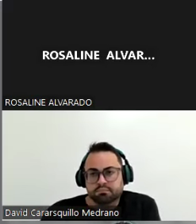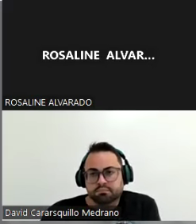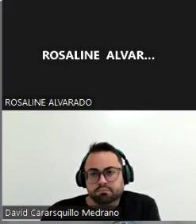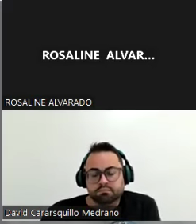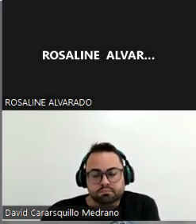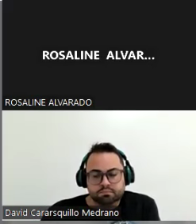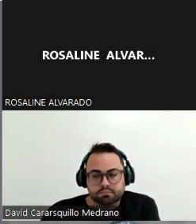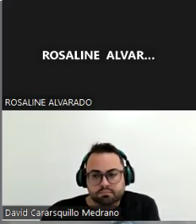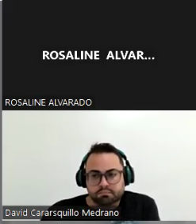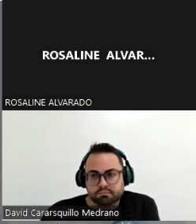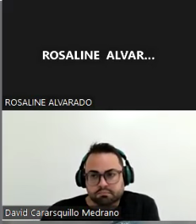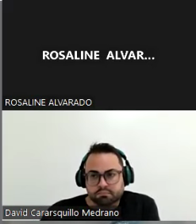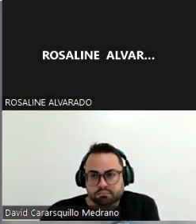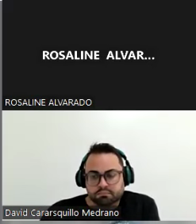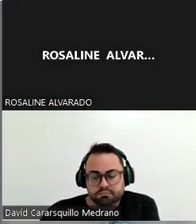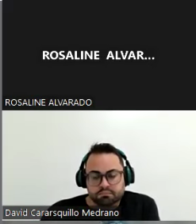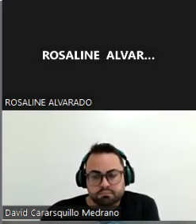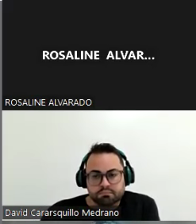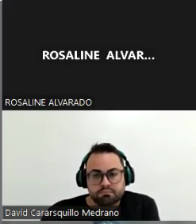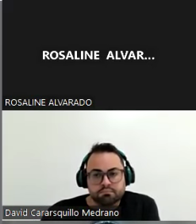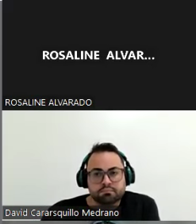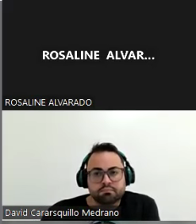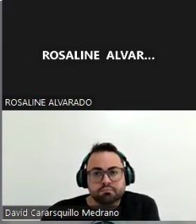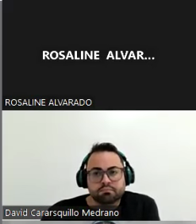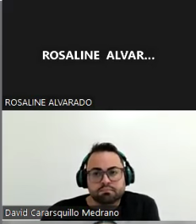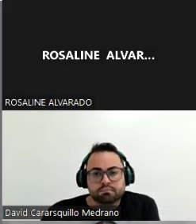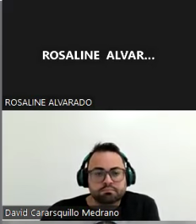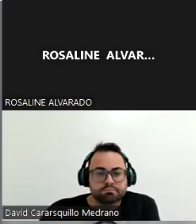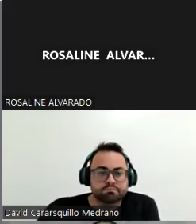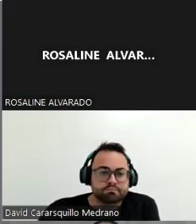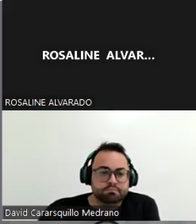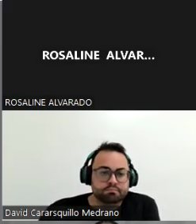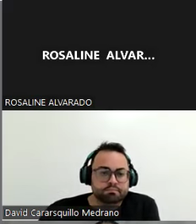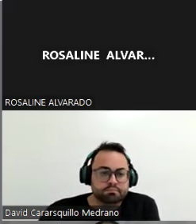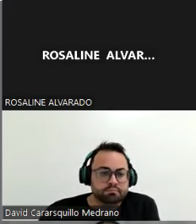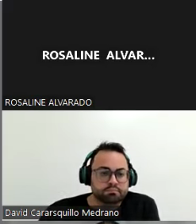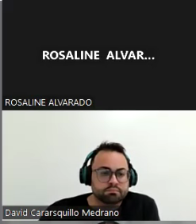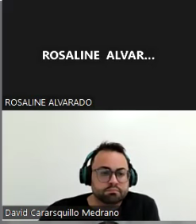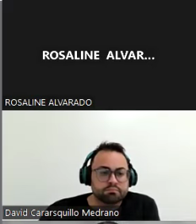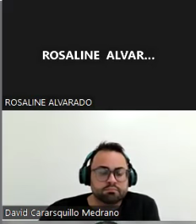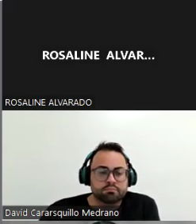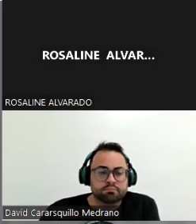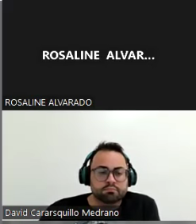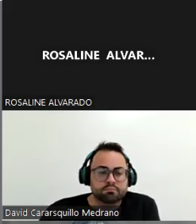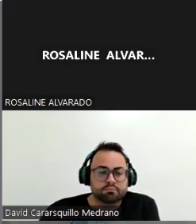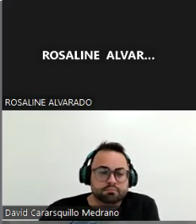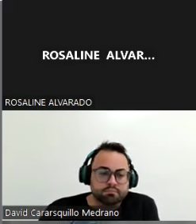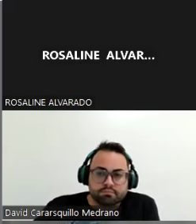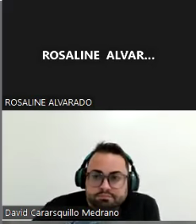verdad que sí, tiene mucha razón. Tengo al licenciado Carraquillo con la mano levantada.